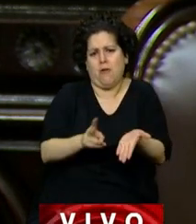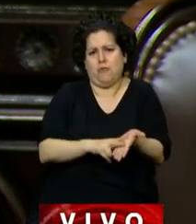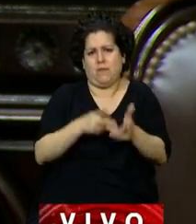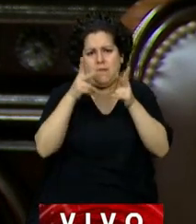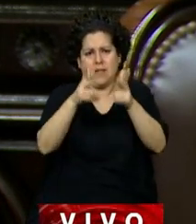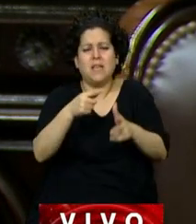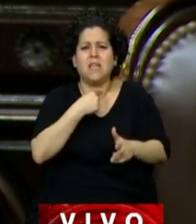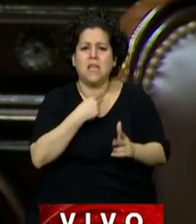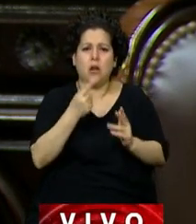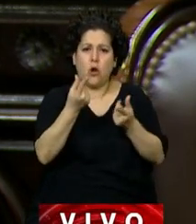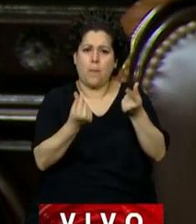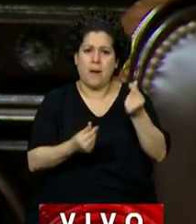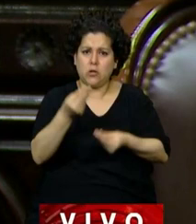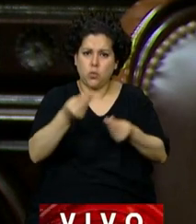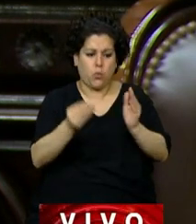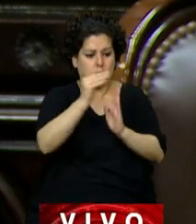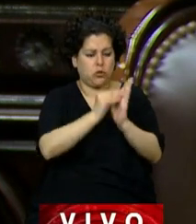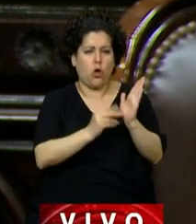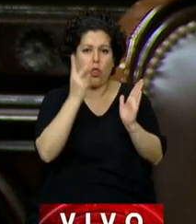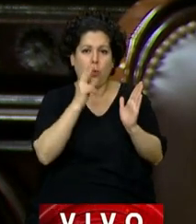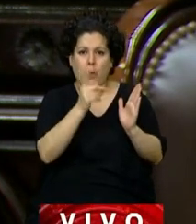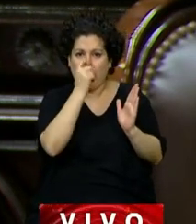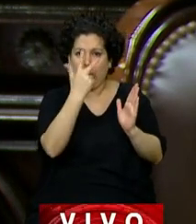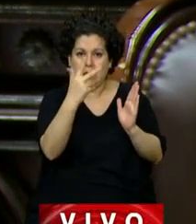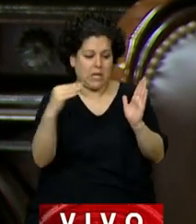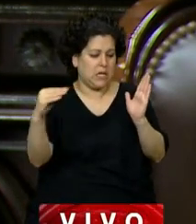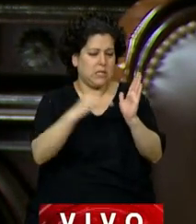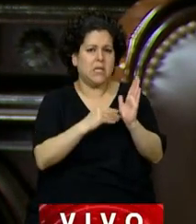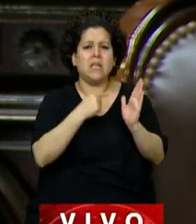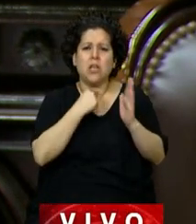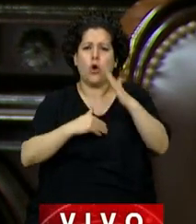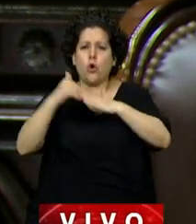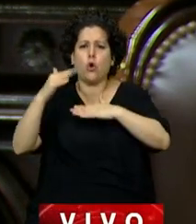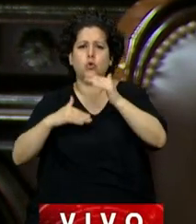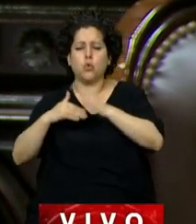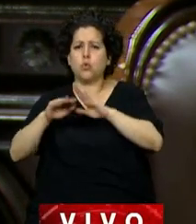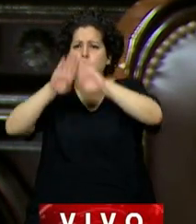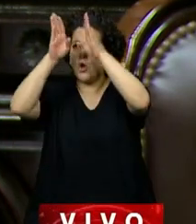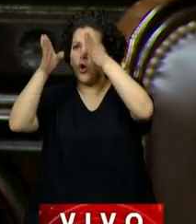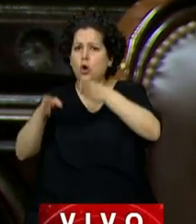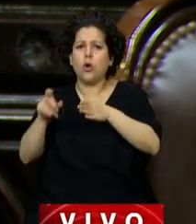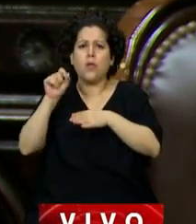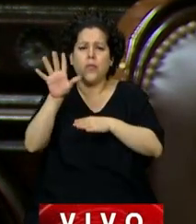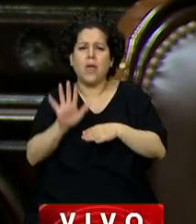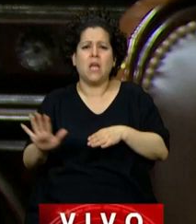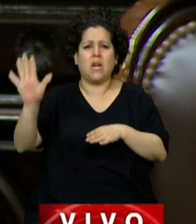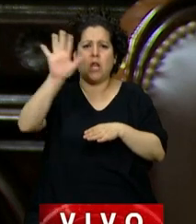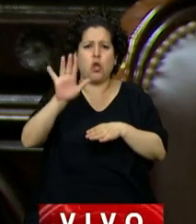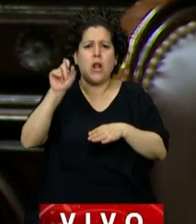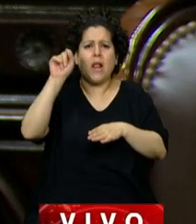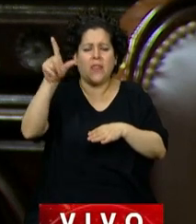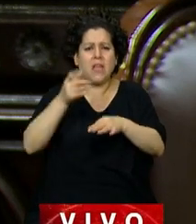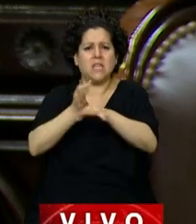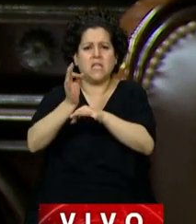incorpore en el presupuesto 2023 la construcción de una sede propia del Centro Regional de Enseñanza